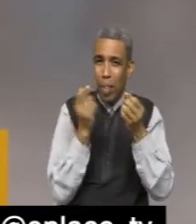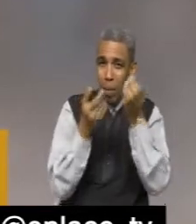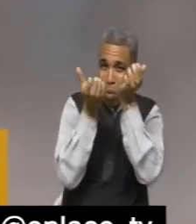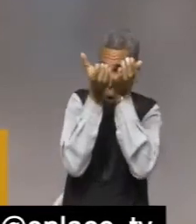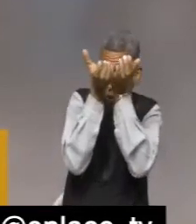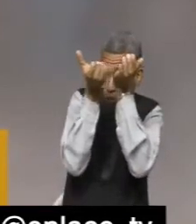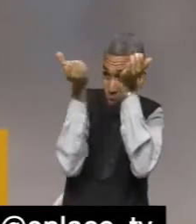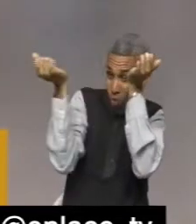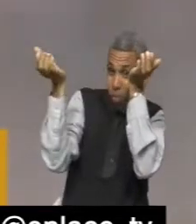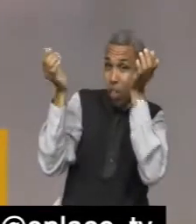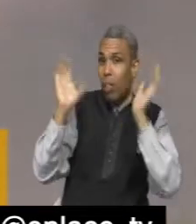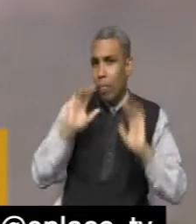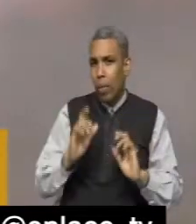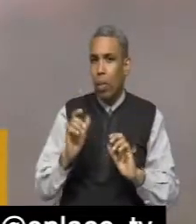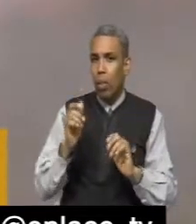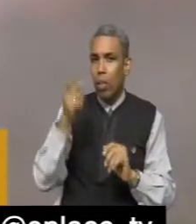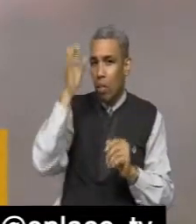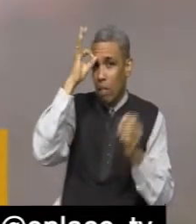camión